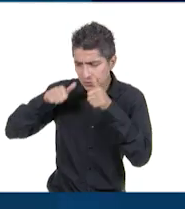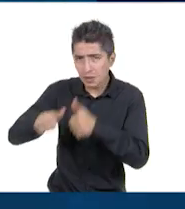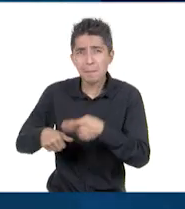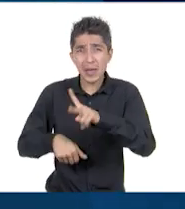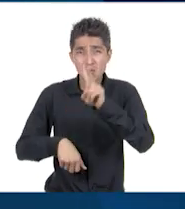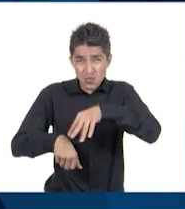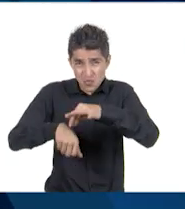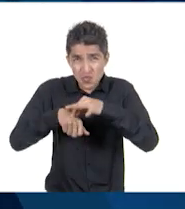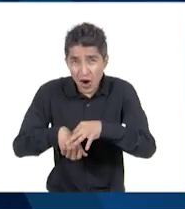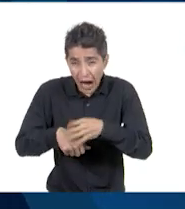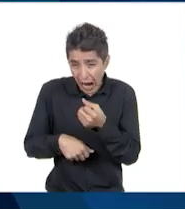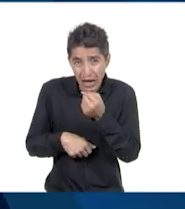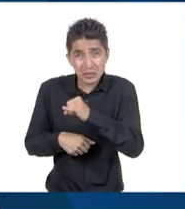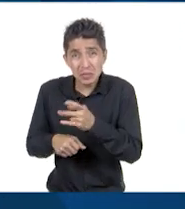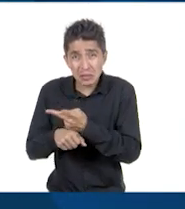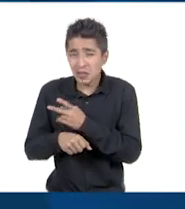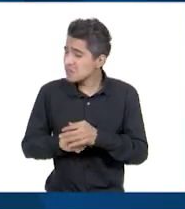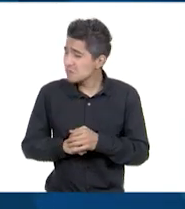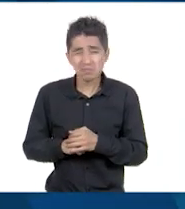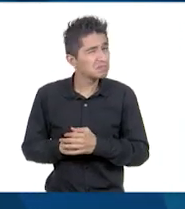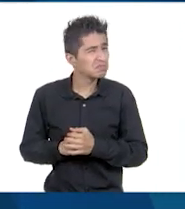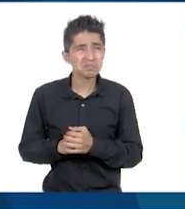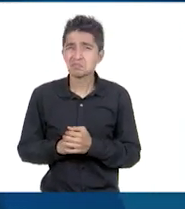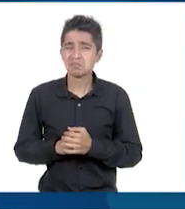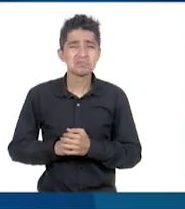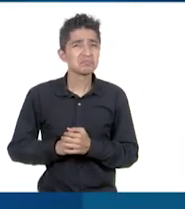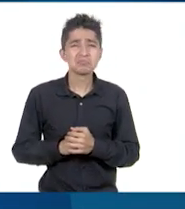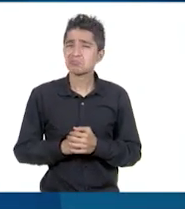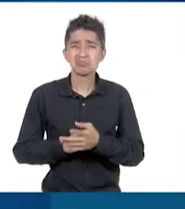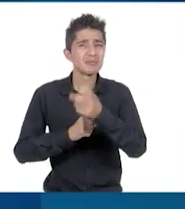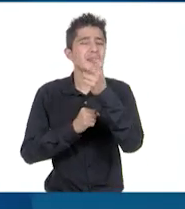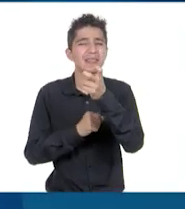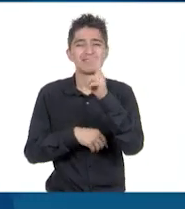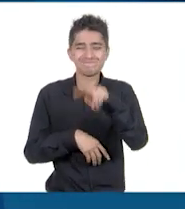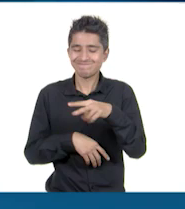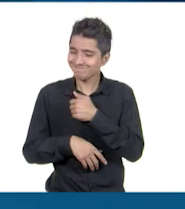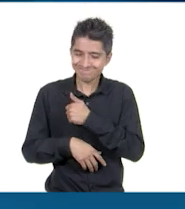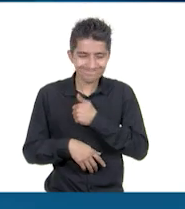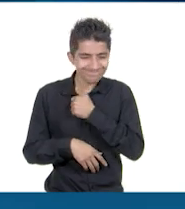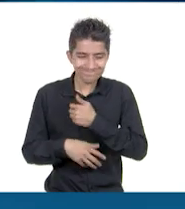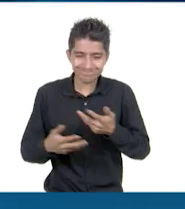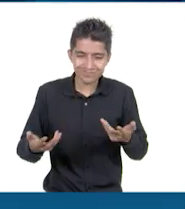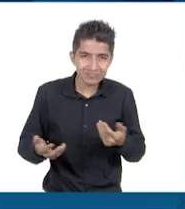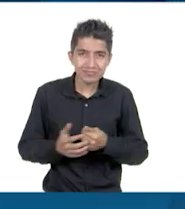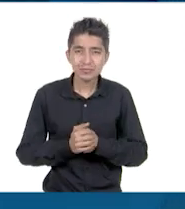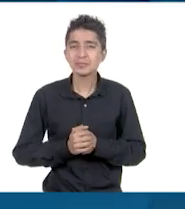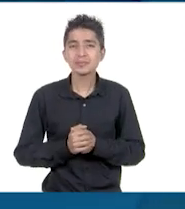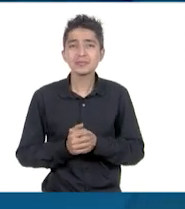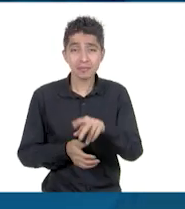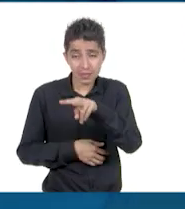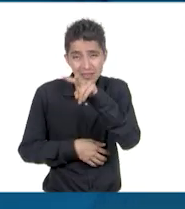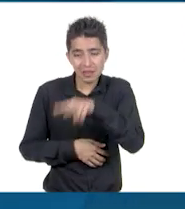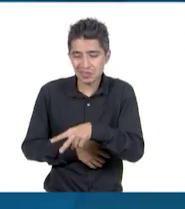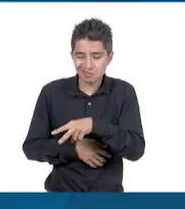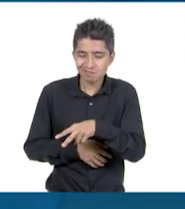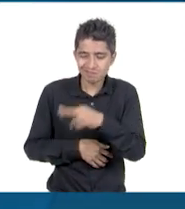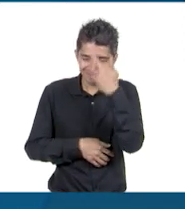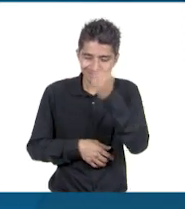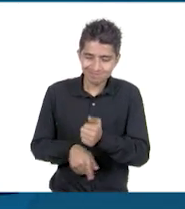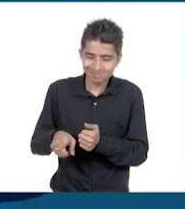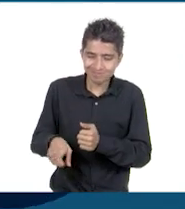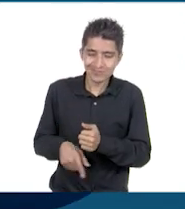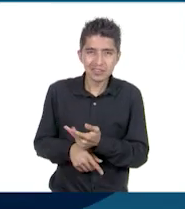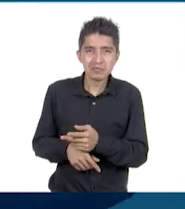no ocurrió así, ¿verdad? Eso es muy lamentable. La verdad es que sí, Ton. Se